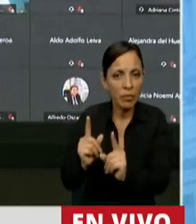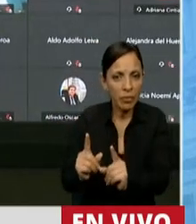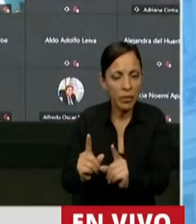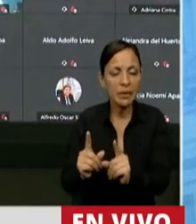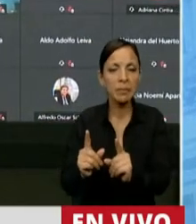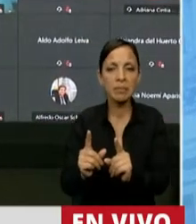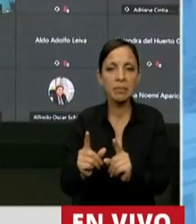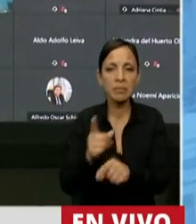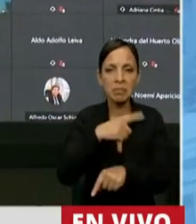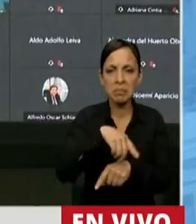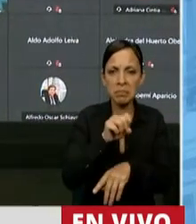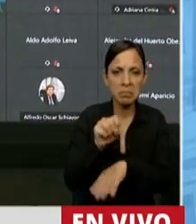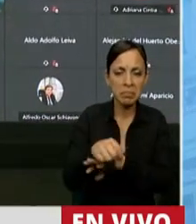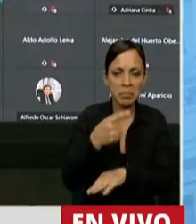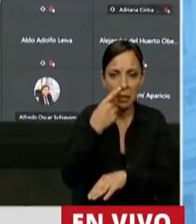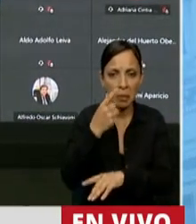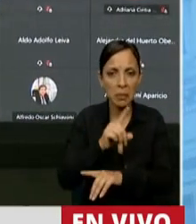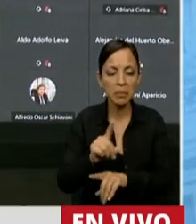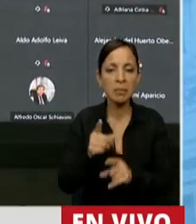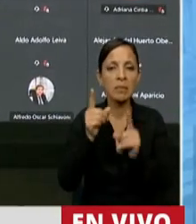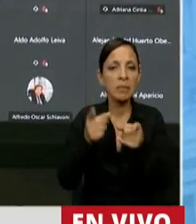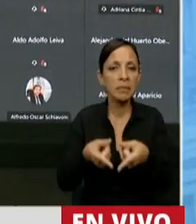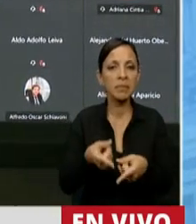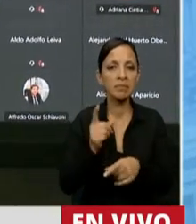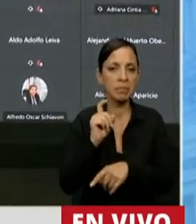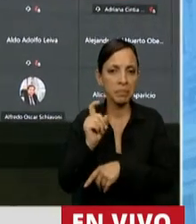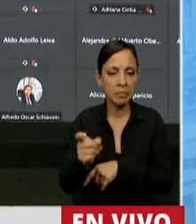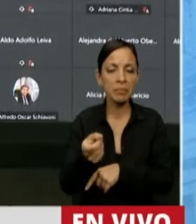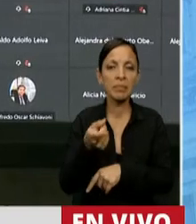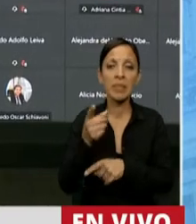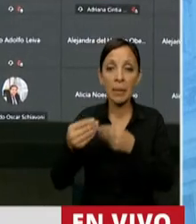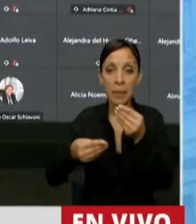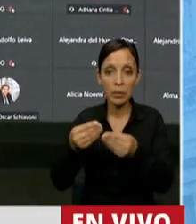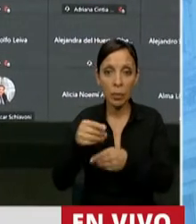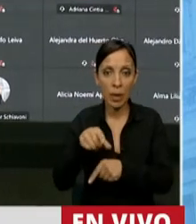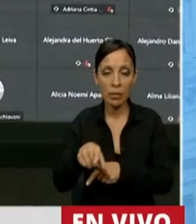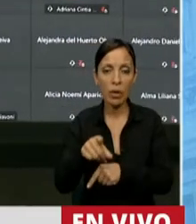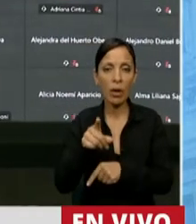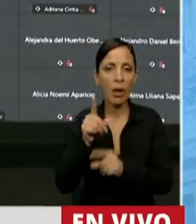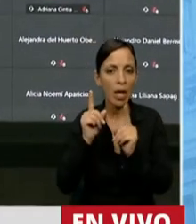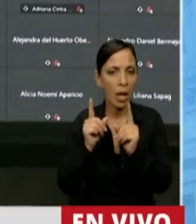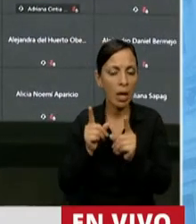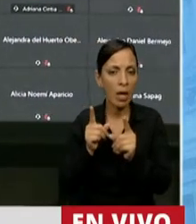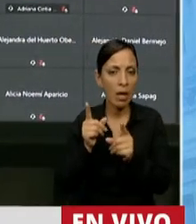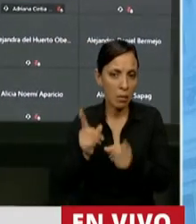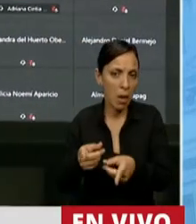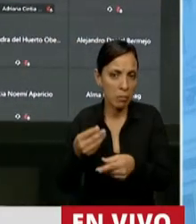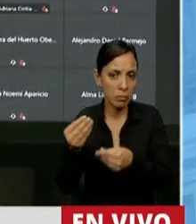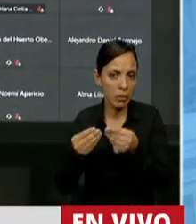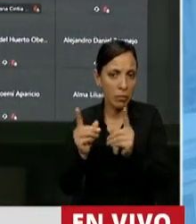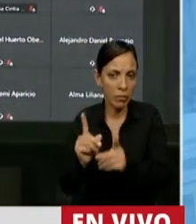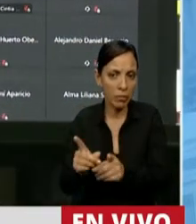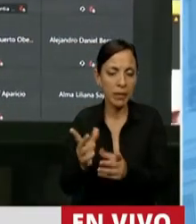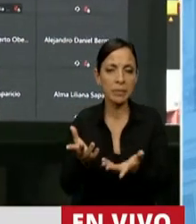y sin tener en cuenta que ni más ni menos ese presupuesto se estaba ejecutando en una